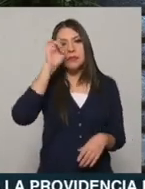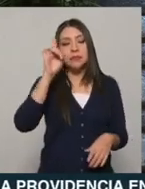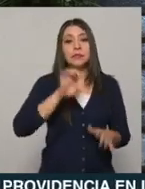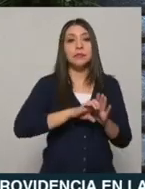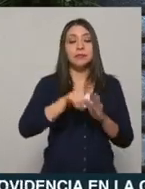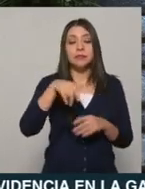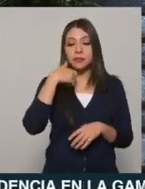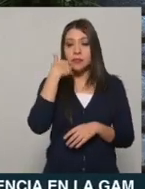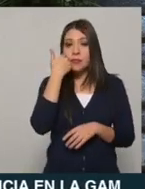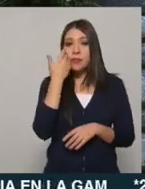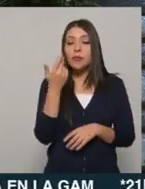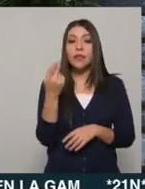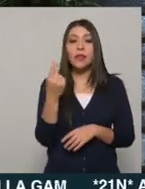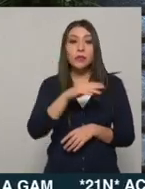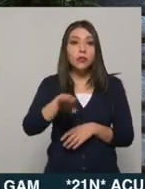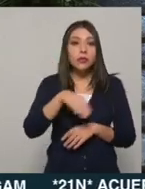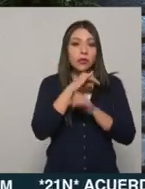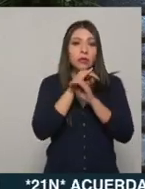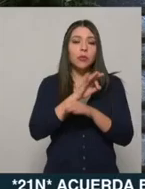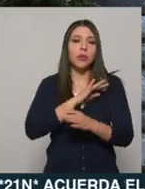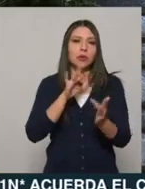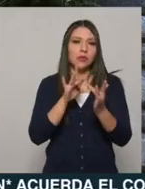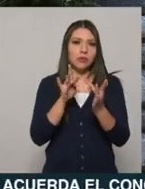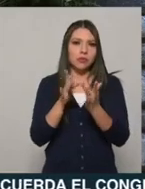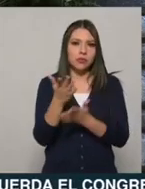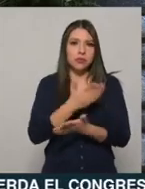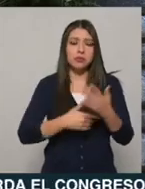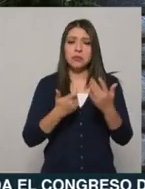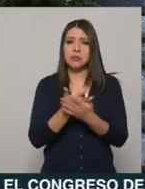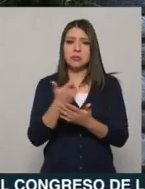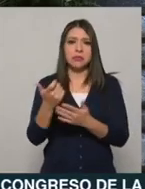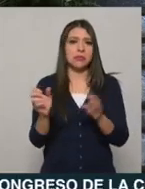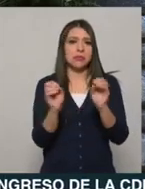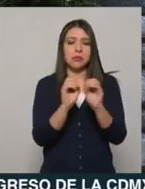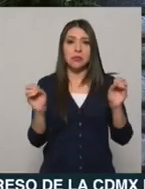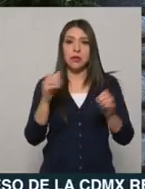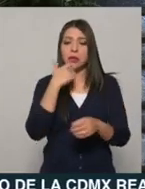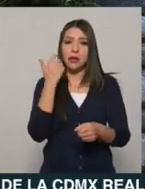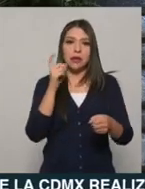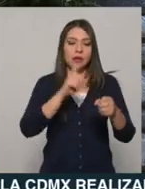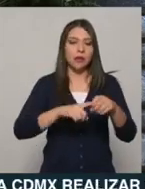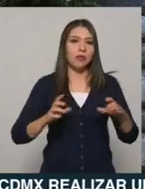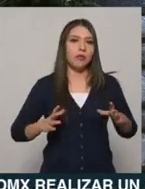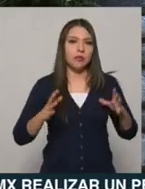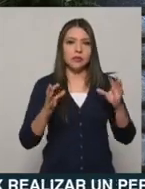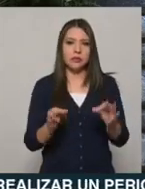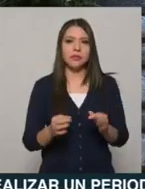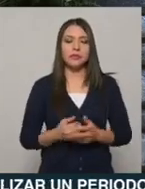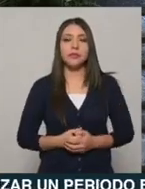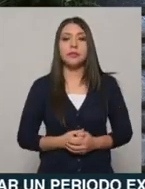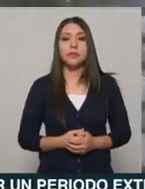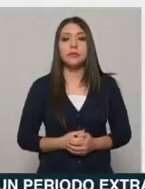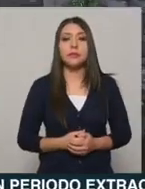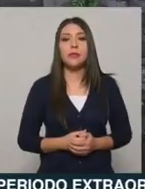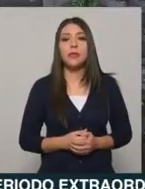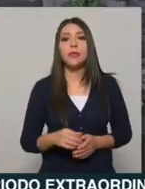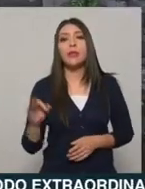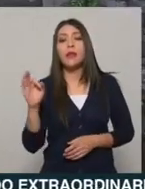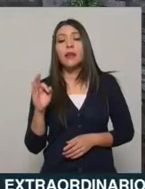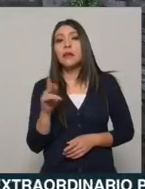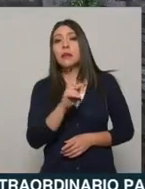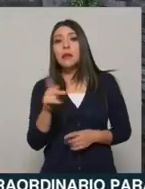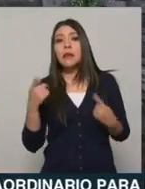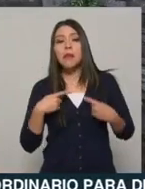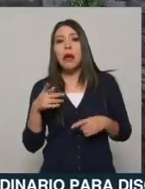sociales, acérquense, no tiene ningún costo pertenecer a la fundación Y pues nada y bueno, más. también si alguien tiene alguna ayuda, algo